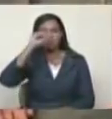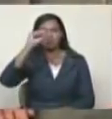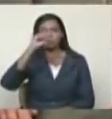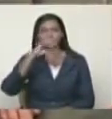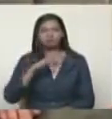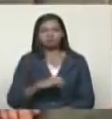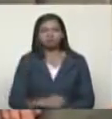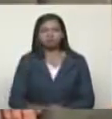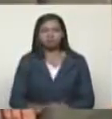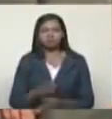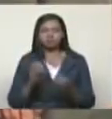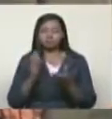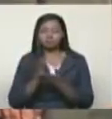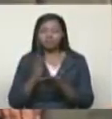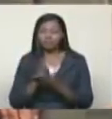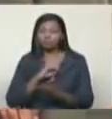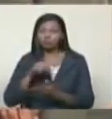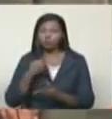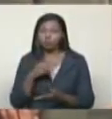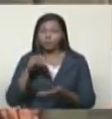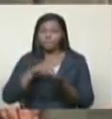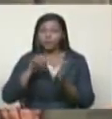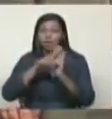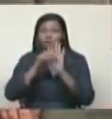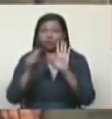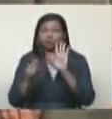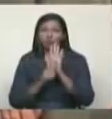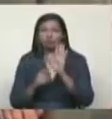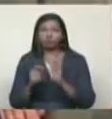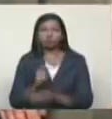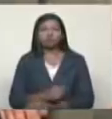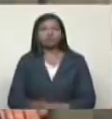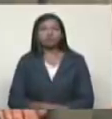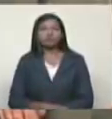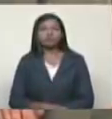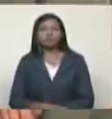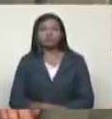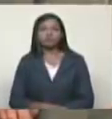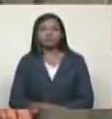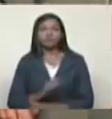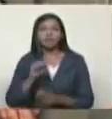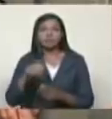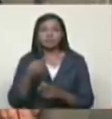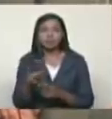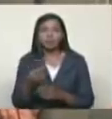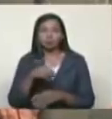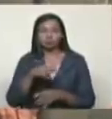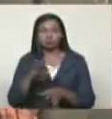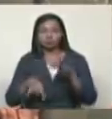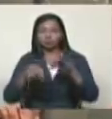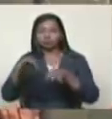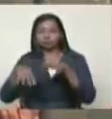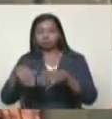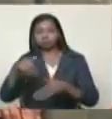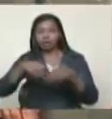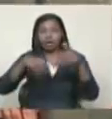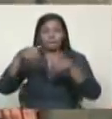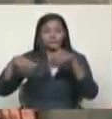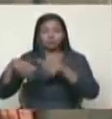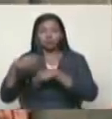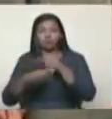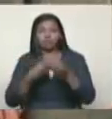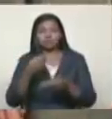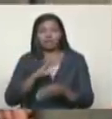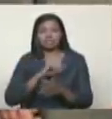por siempre, como lo indica la Constitución. Luego de un proceso electoral libre, en